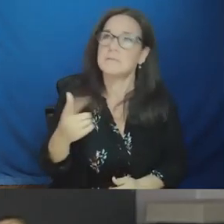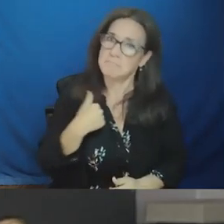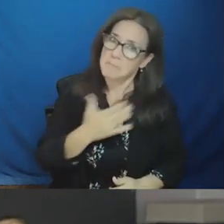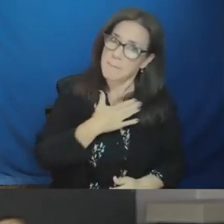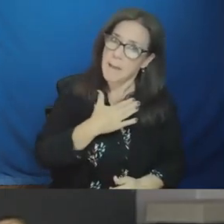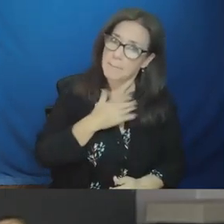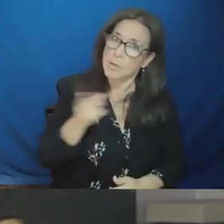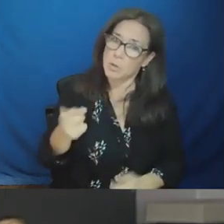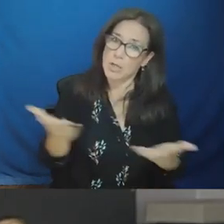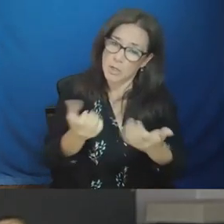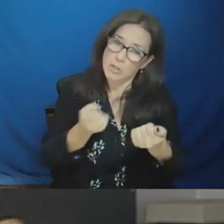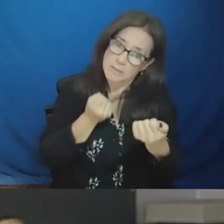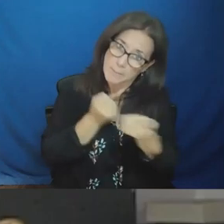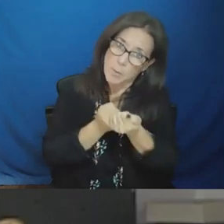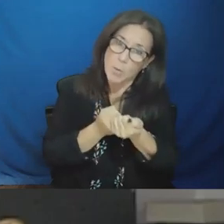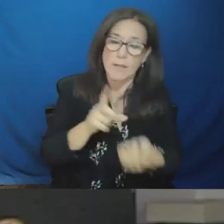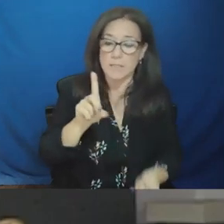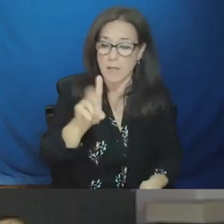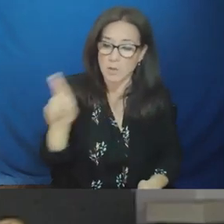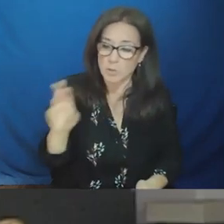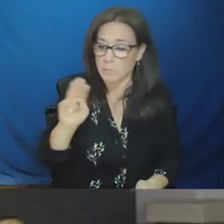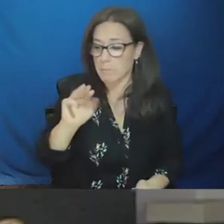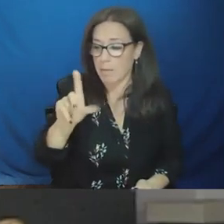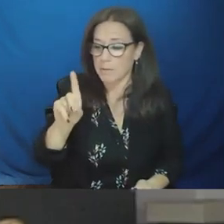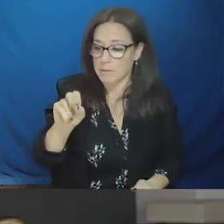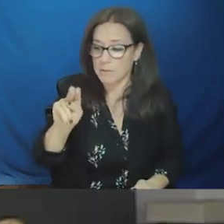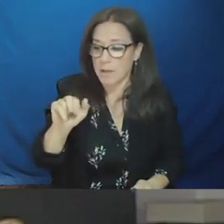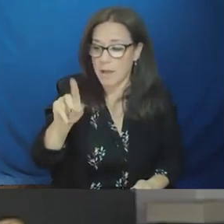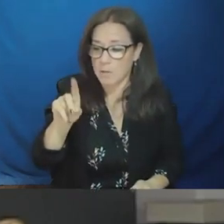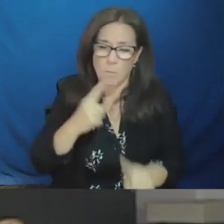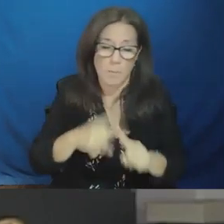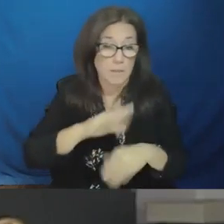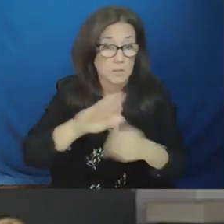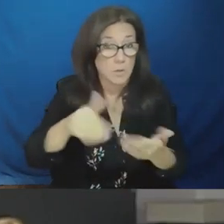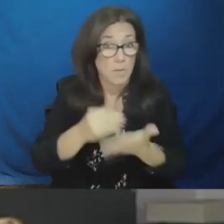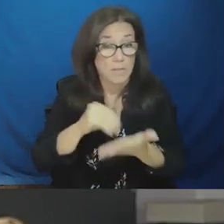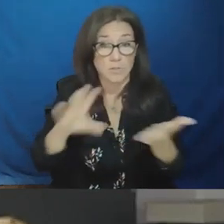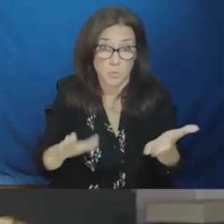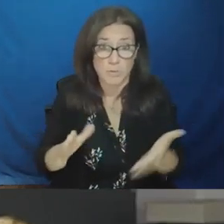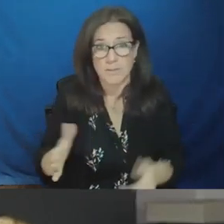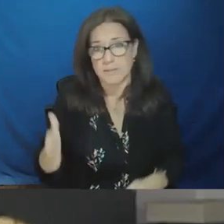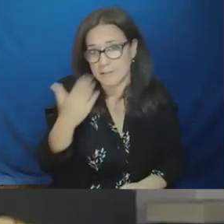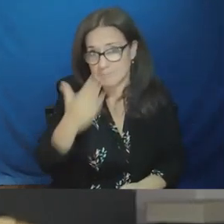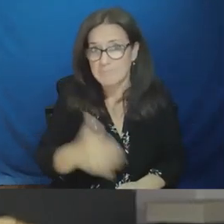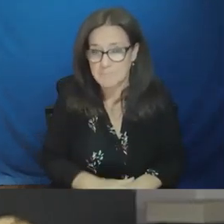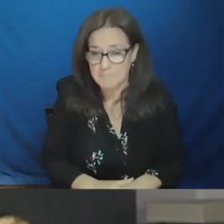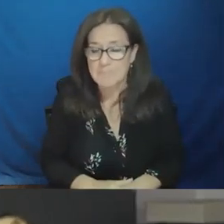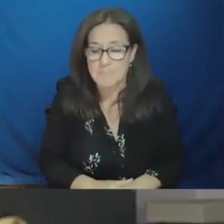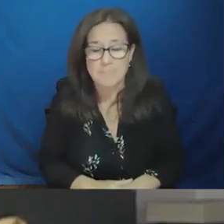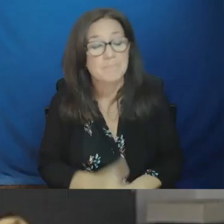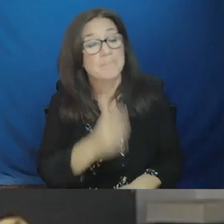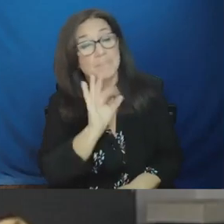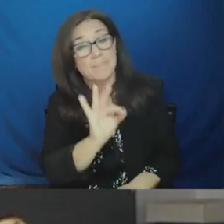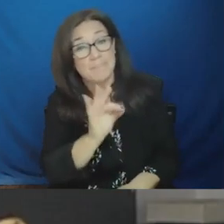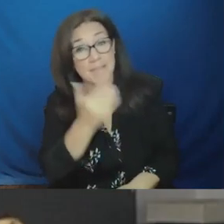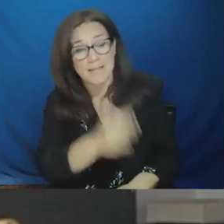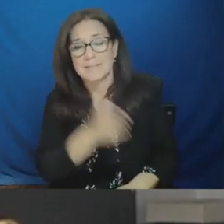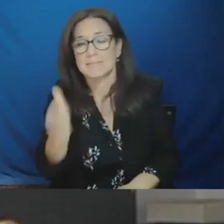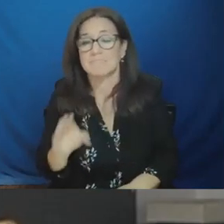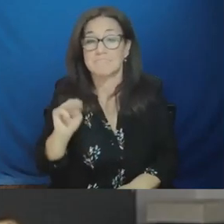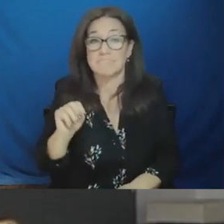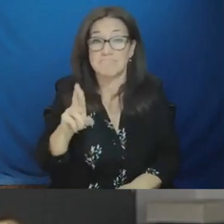gracias a su departamento y gracias por estar aquí para las familias y apoyando a la doctor maldonado ya todos los estudiantes entonces gracias